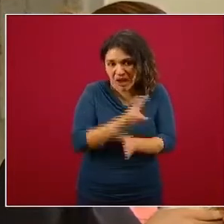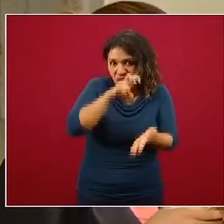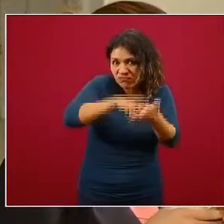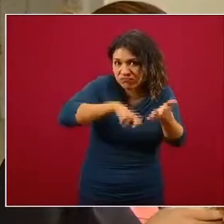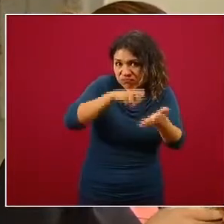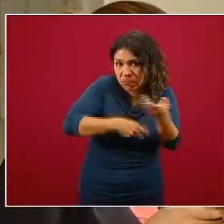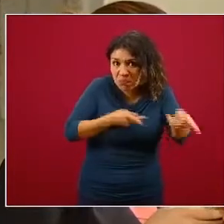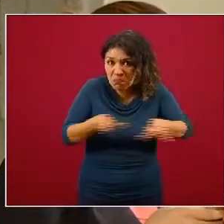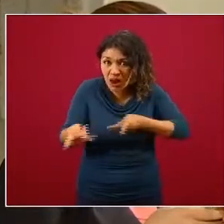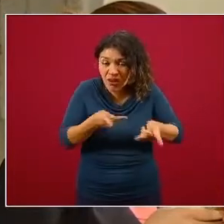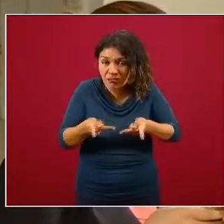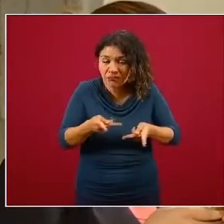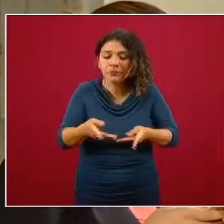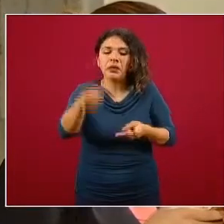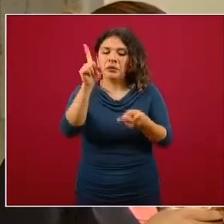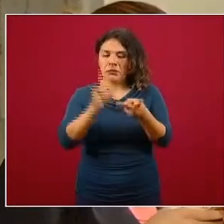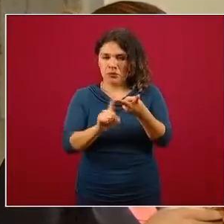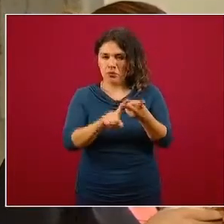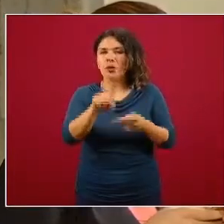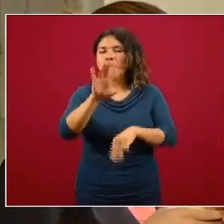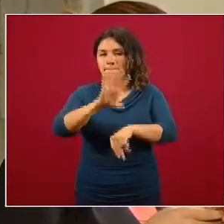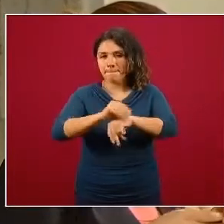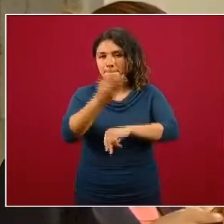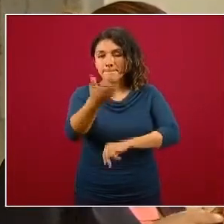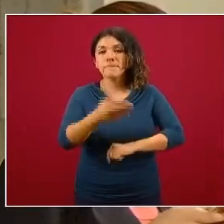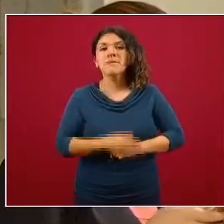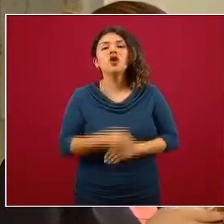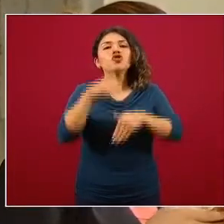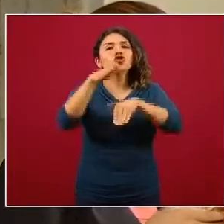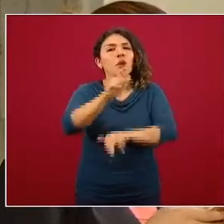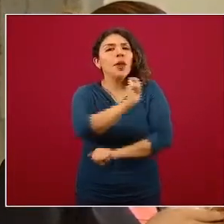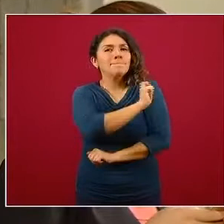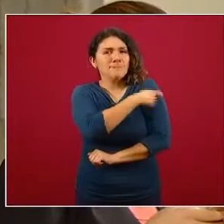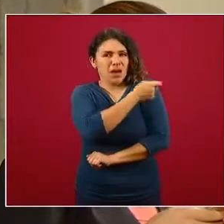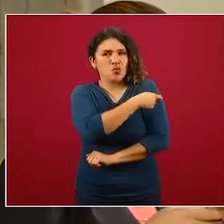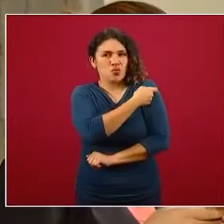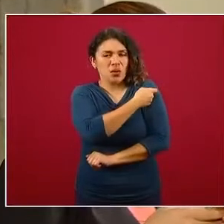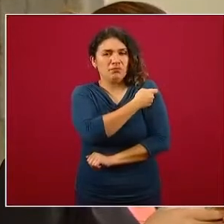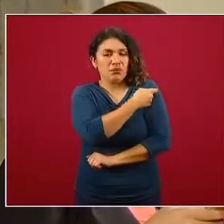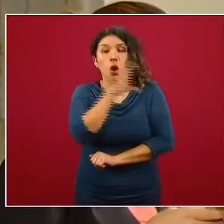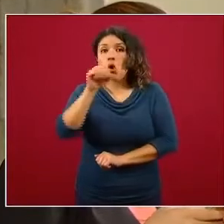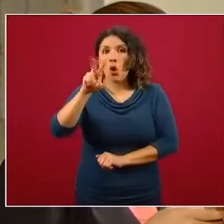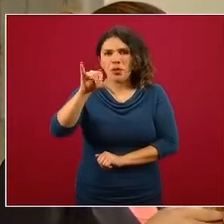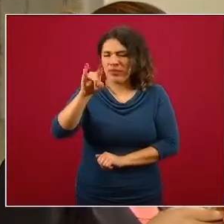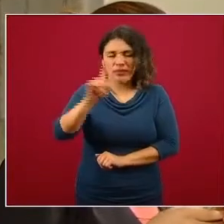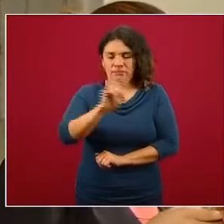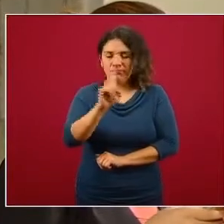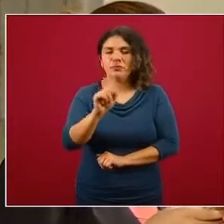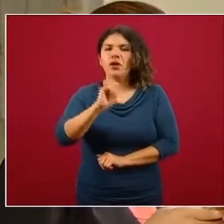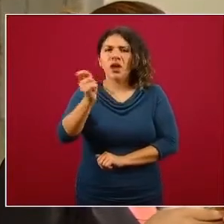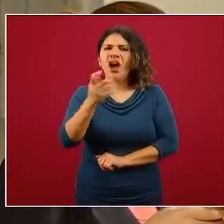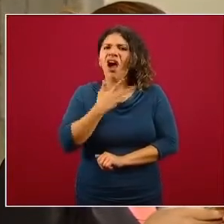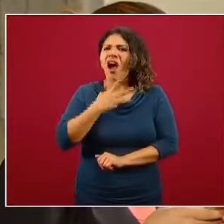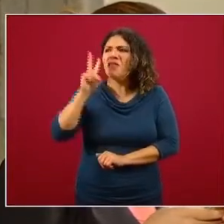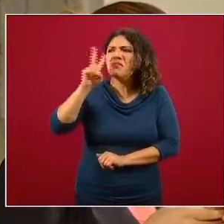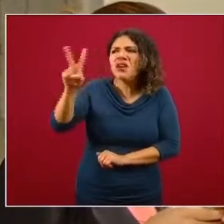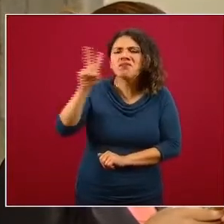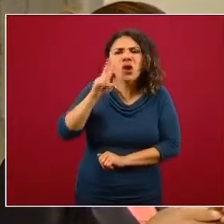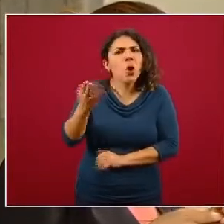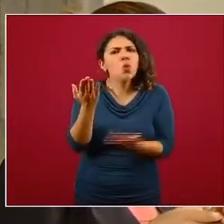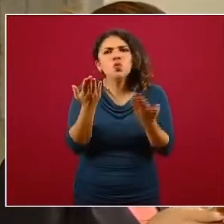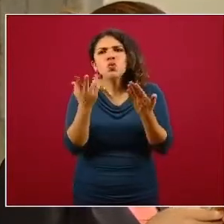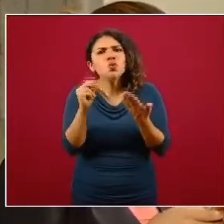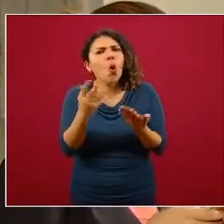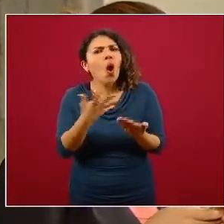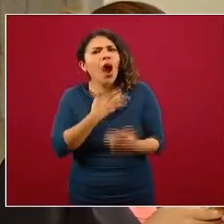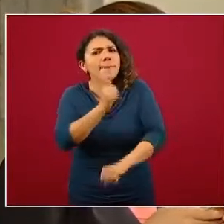estrategia? Y una segunda, si me permite, es sobre las vacunas, no de COVID. En general parece que hay un desabasto en varias entidades